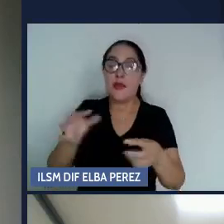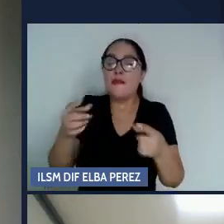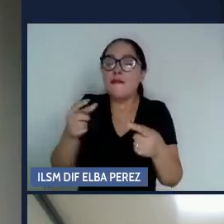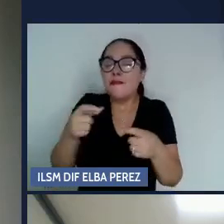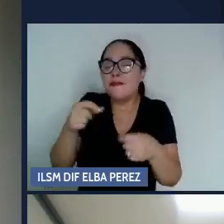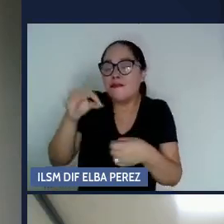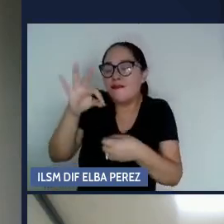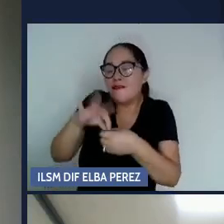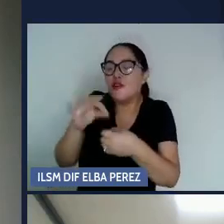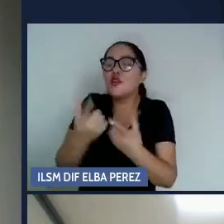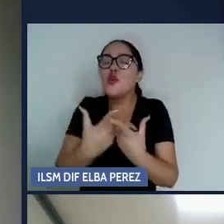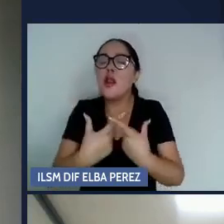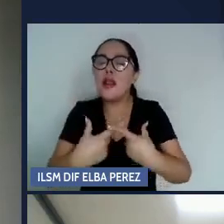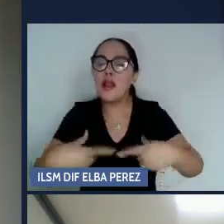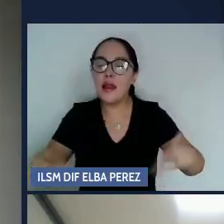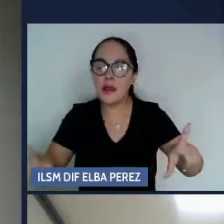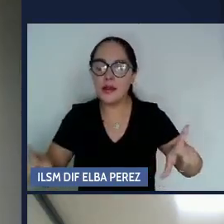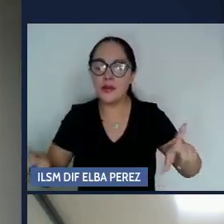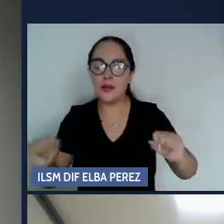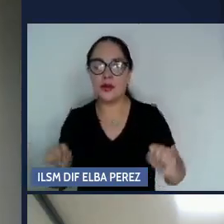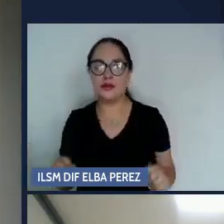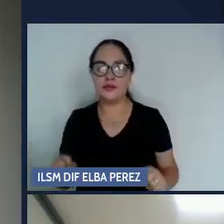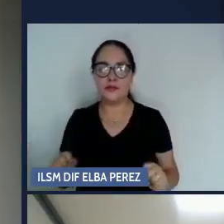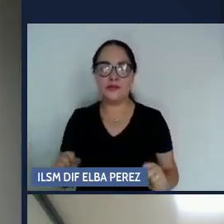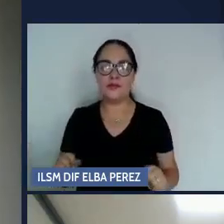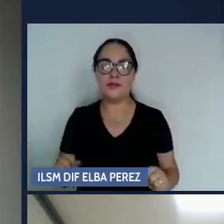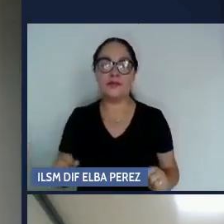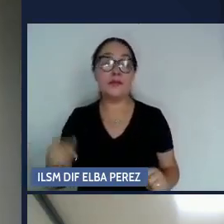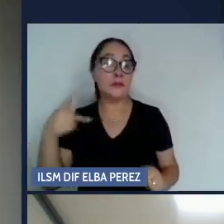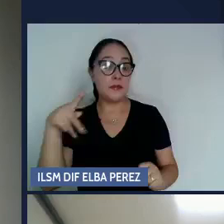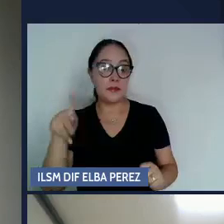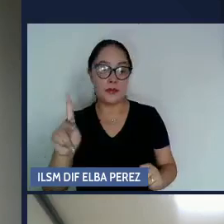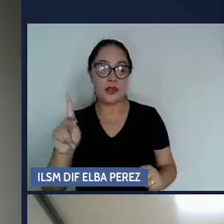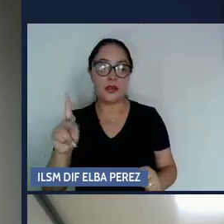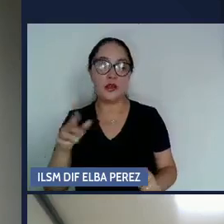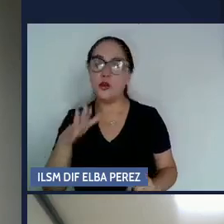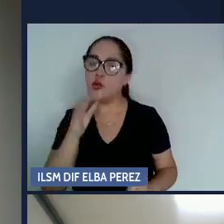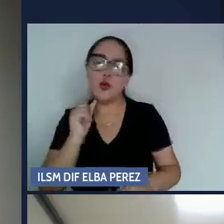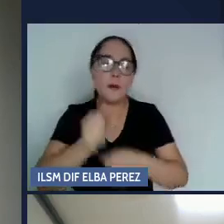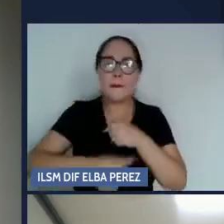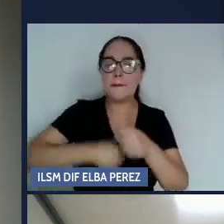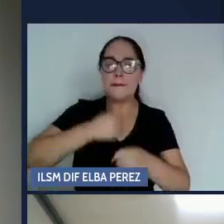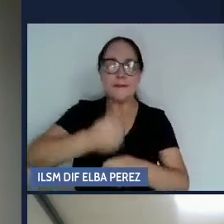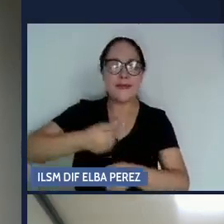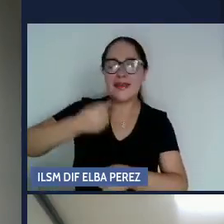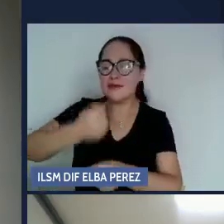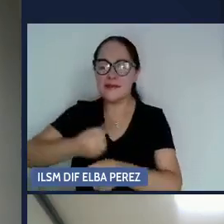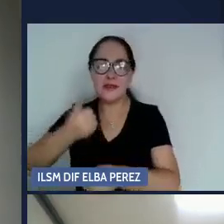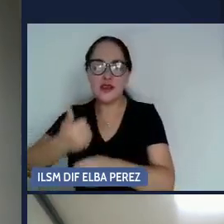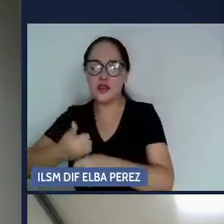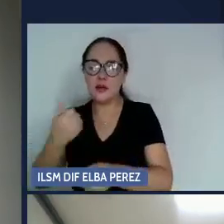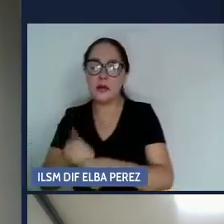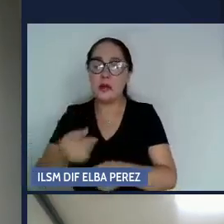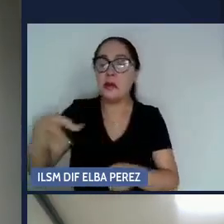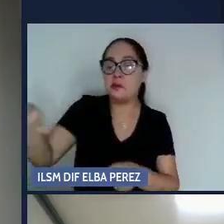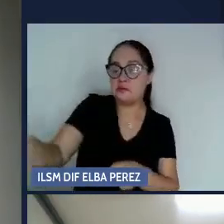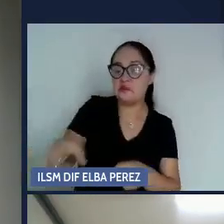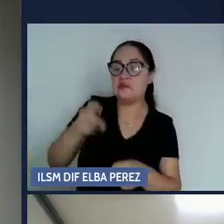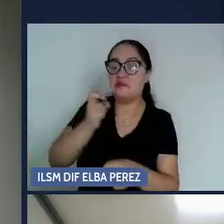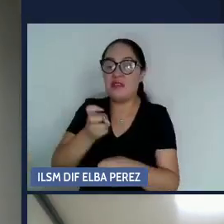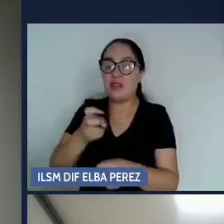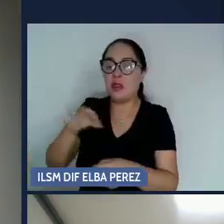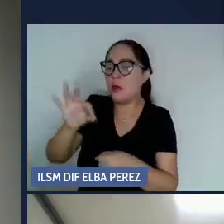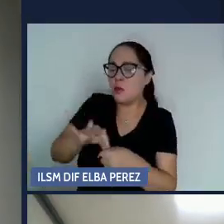mucho énfasis en él porque nadie debe obligarnos a votar por una candidatura en particular. Y el voto